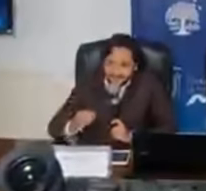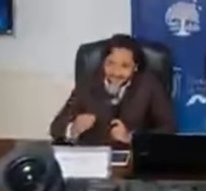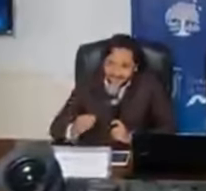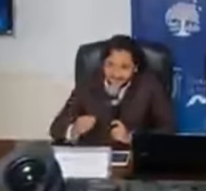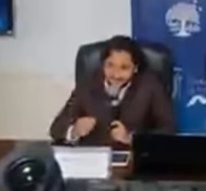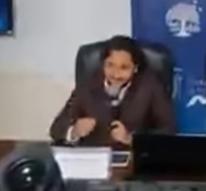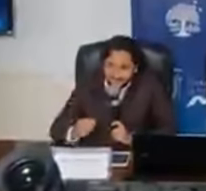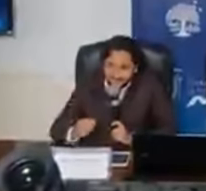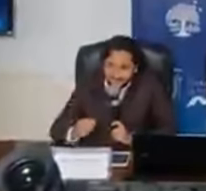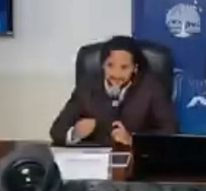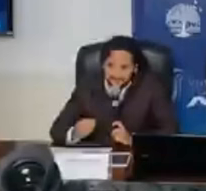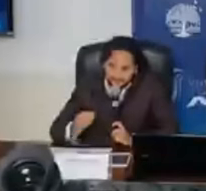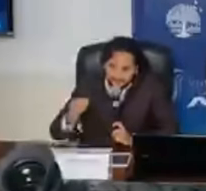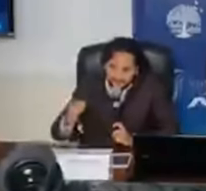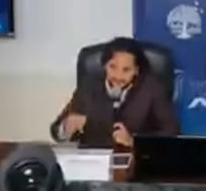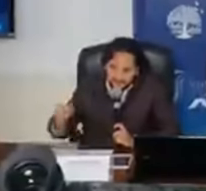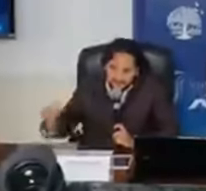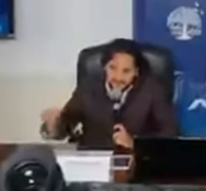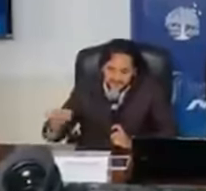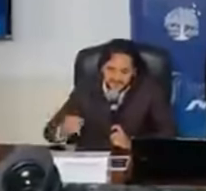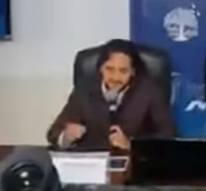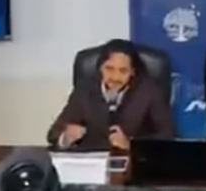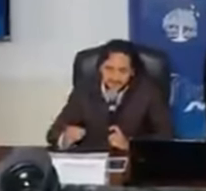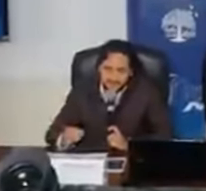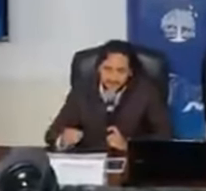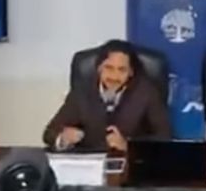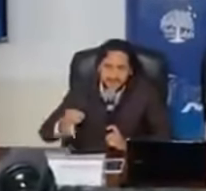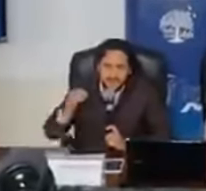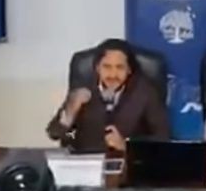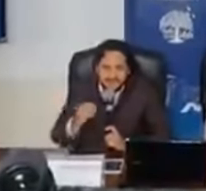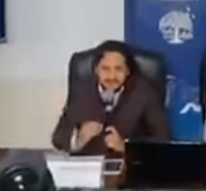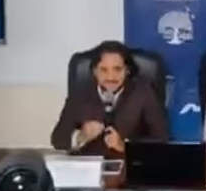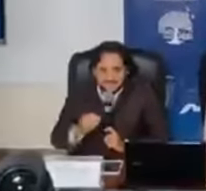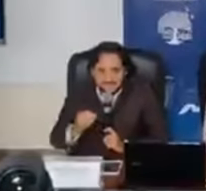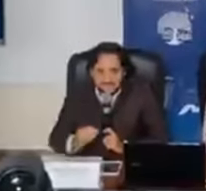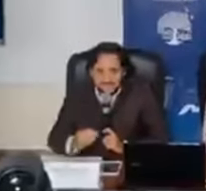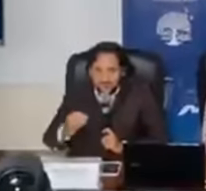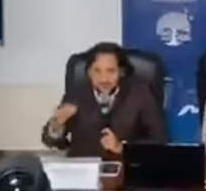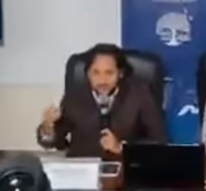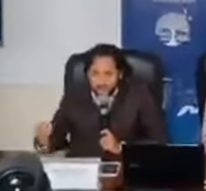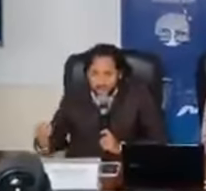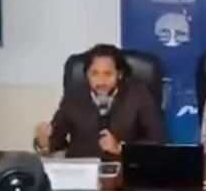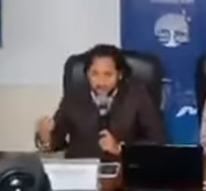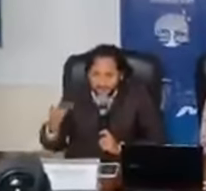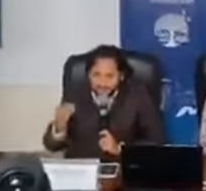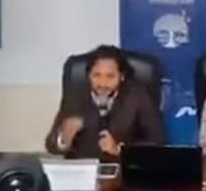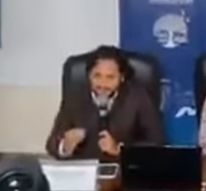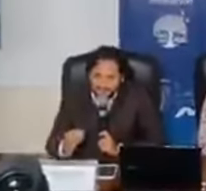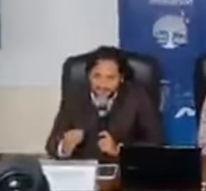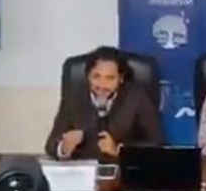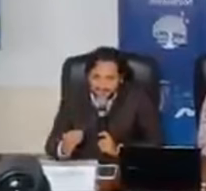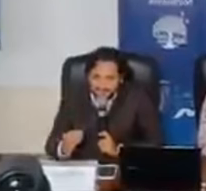ya a los exámenes protocolarios que tiene que hacer el Ministerio de Salud para saber si tienen o no